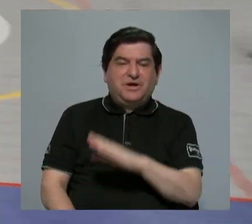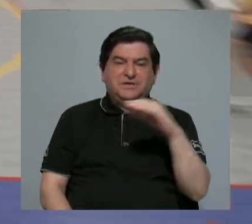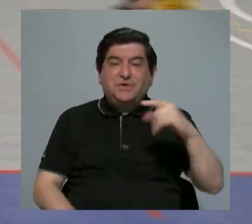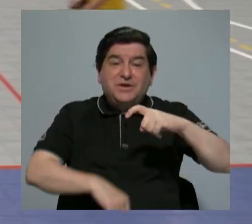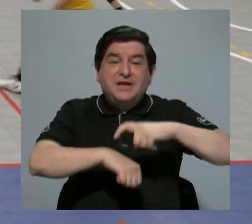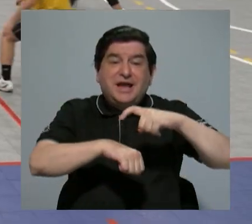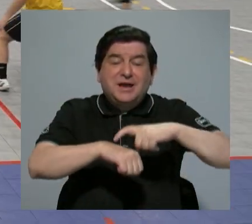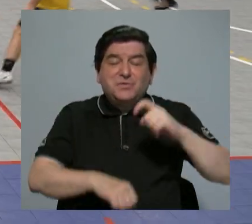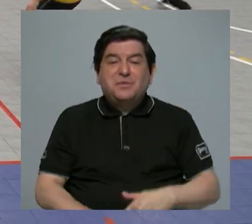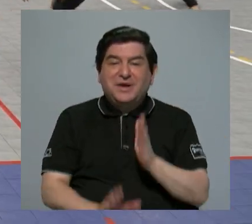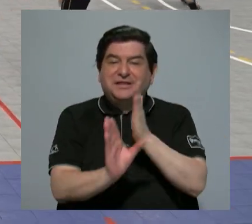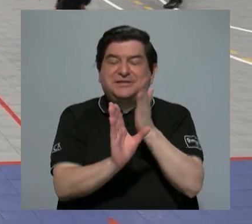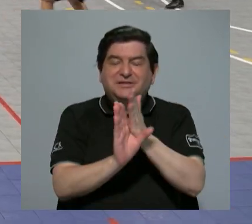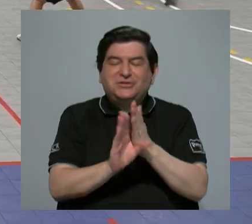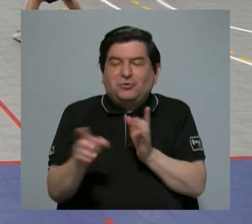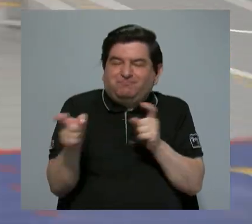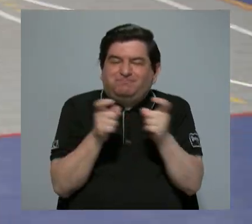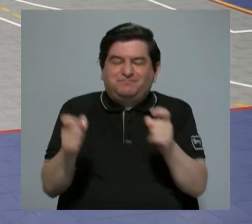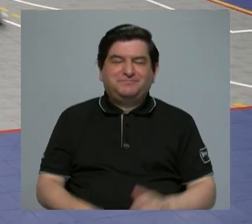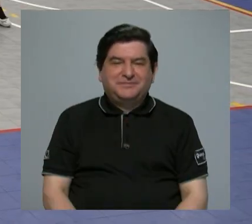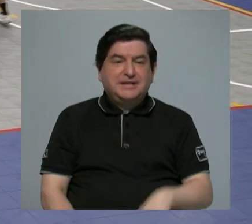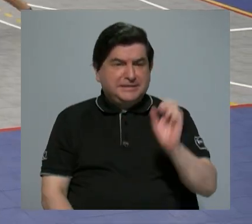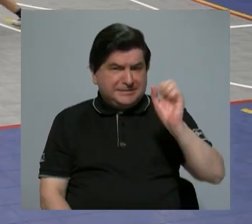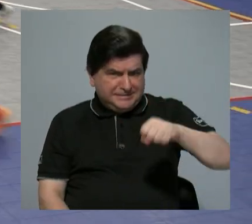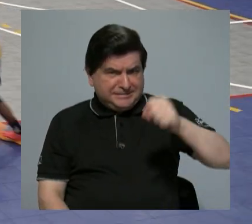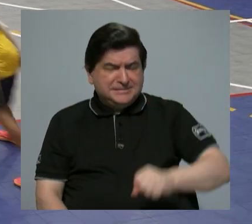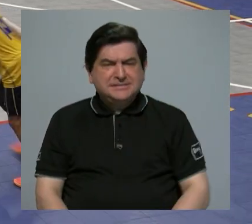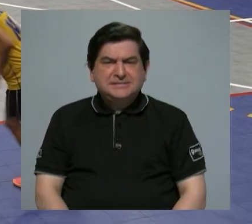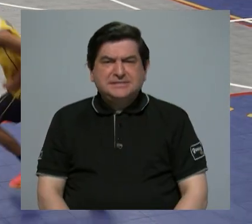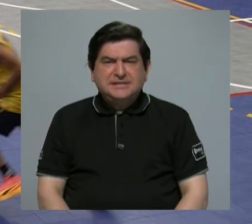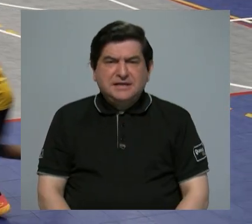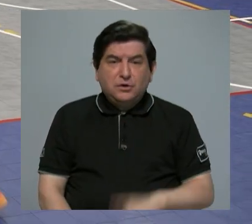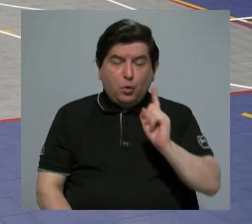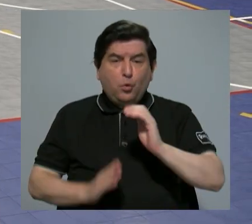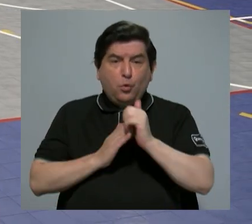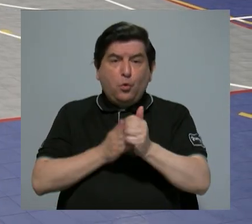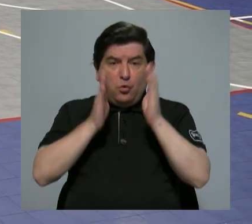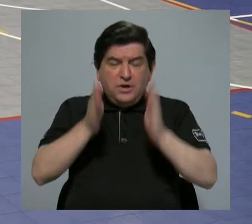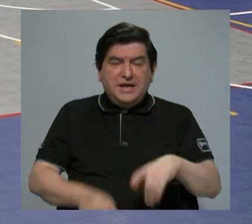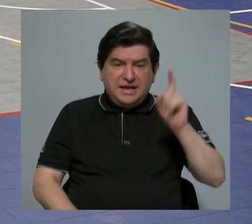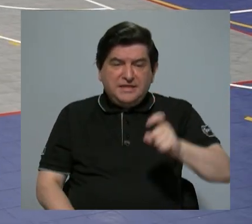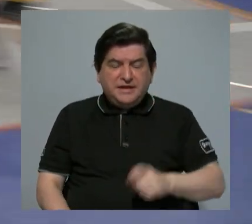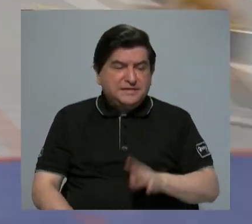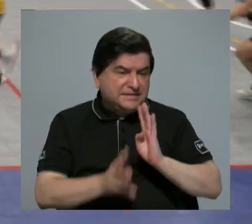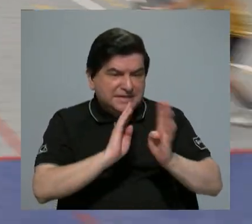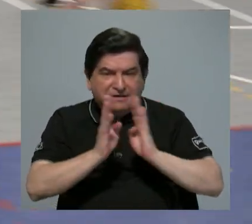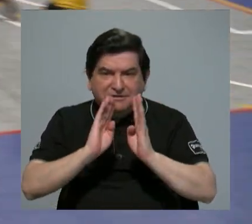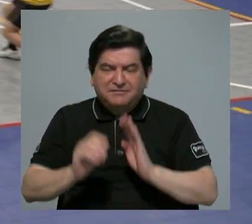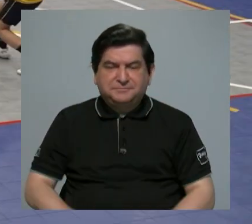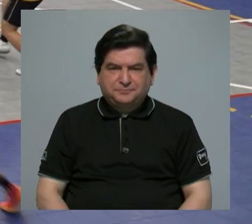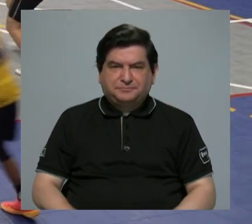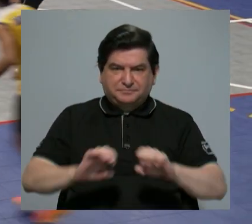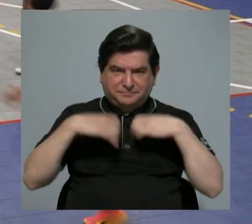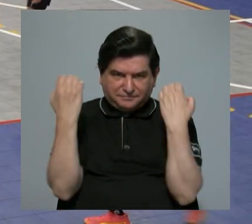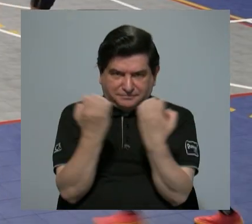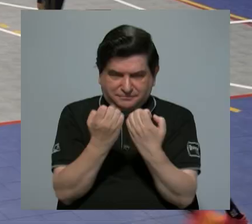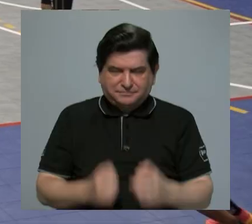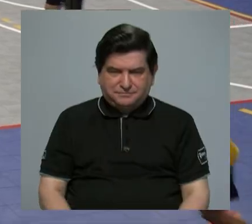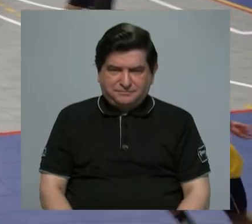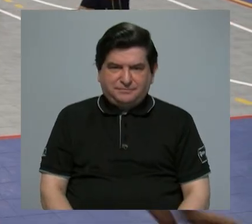como con el momentum psicológico del partido. Exactamente, es ahí donde tienen que entrar un líder, alguien que les hable a los chicos,